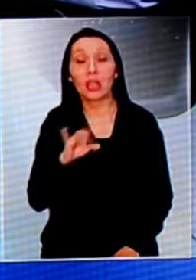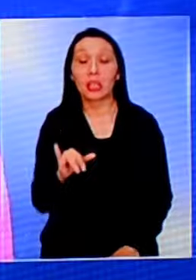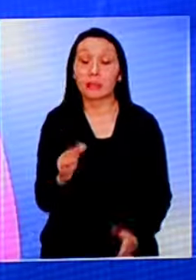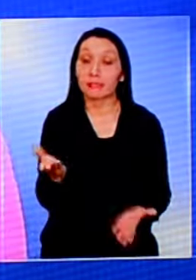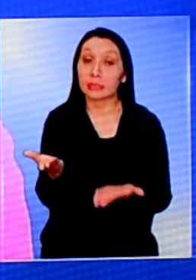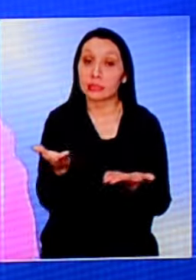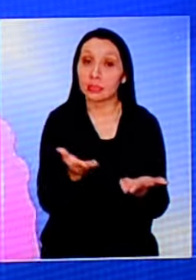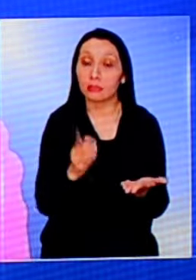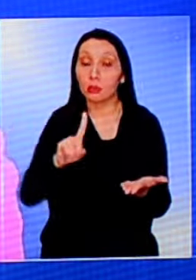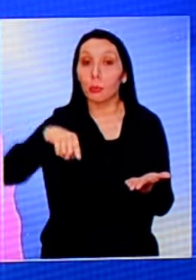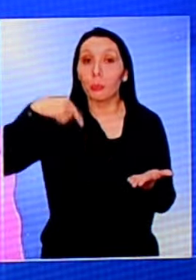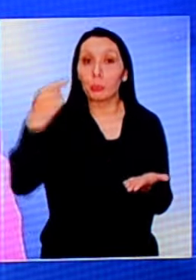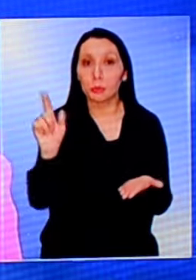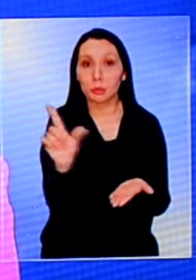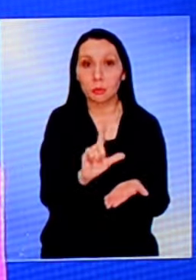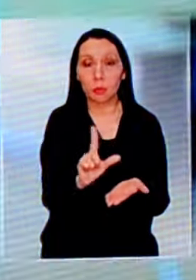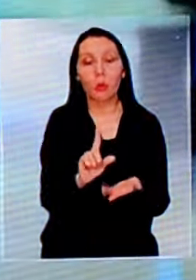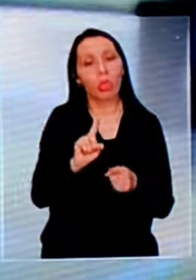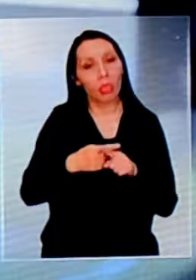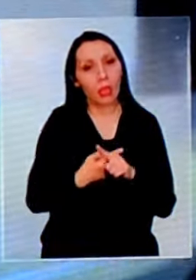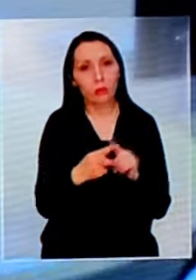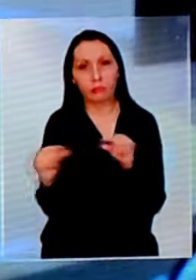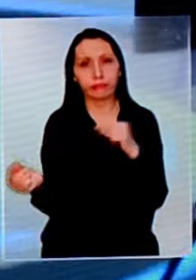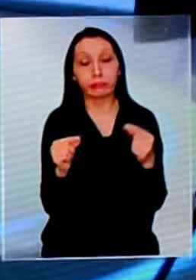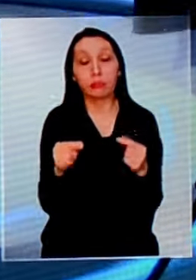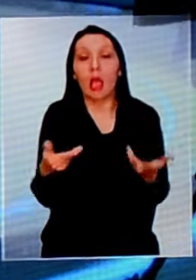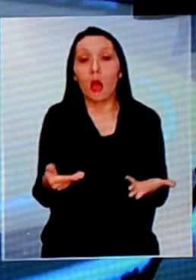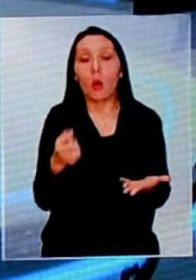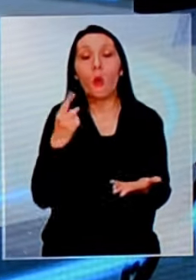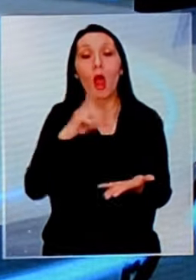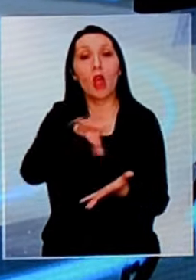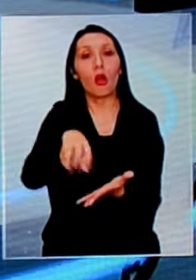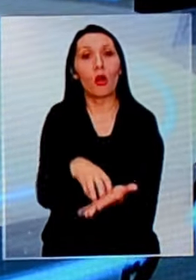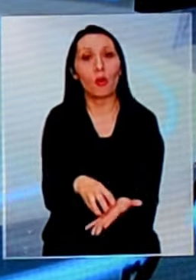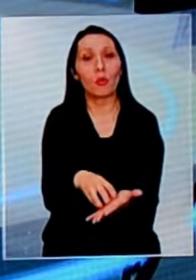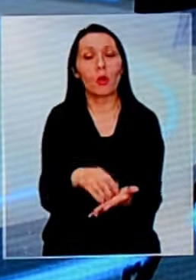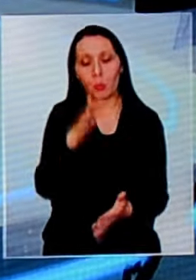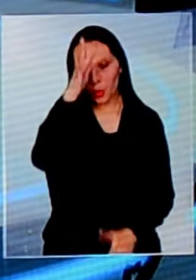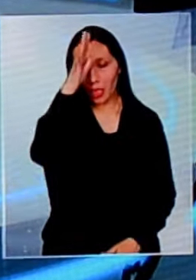invitación es para el próximo lunes a un nuevo debate, esta vez con los candidatos de Puente Alto.